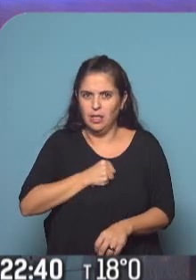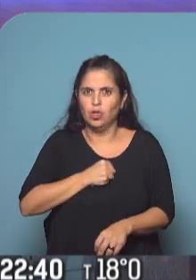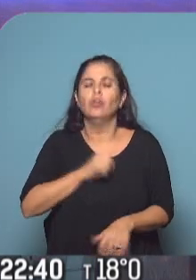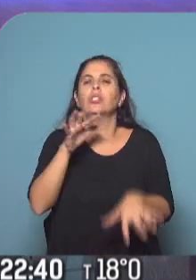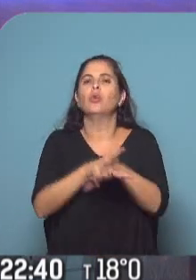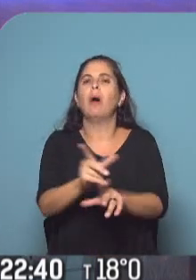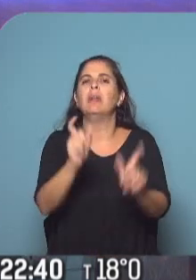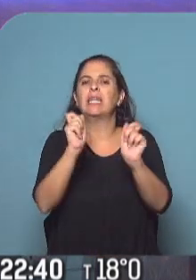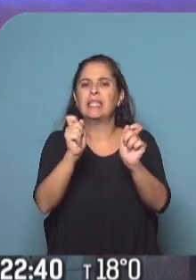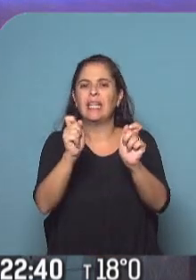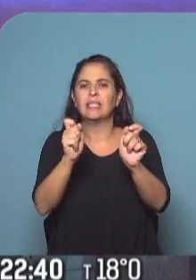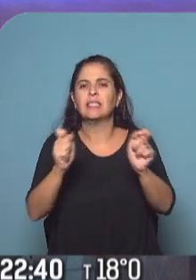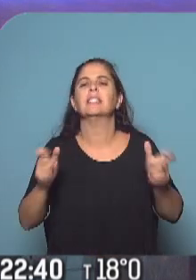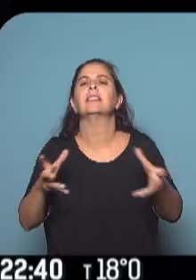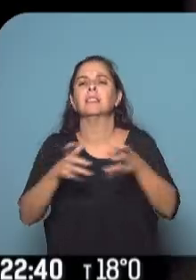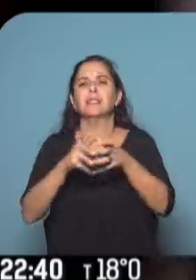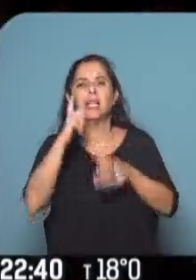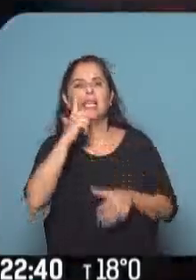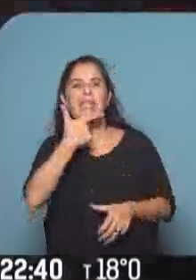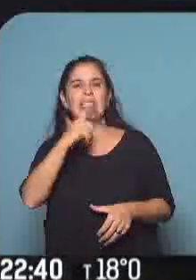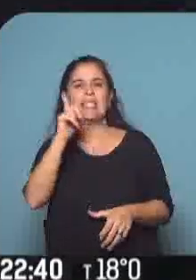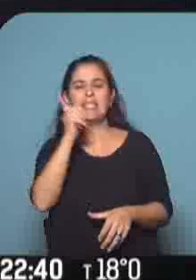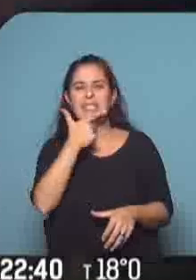Estado Islámico. Vemos este informe.